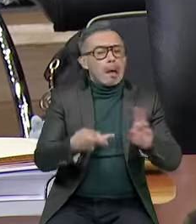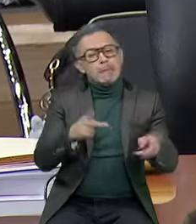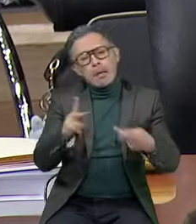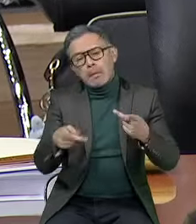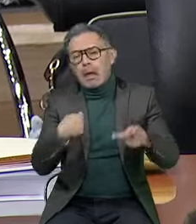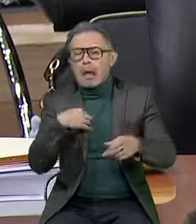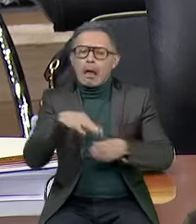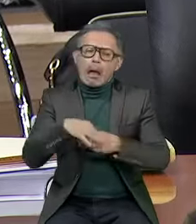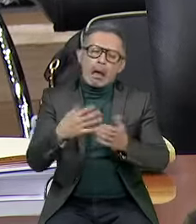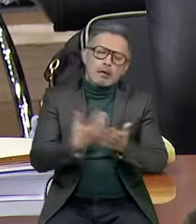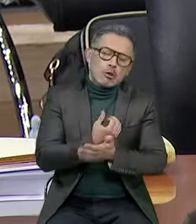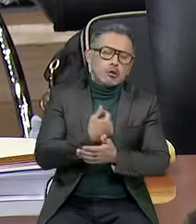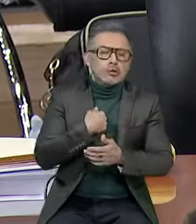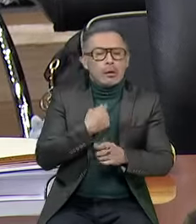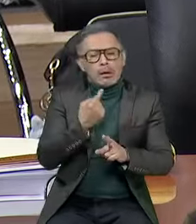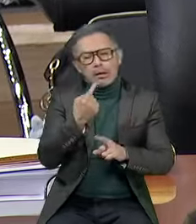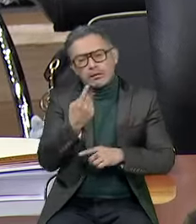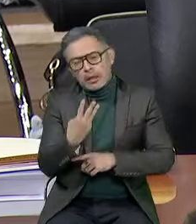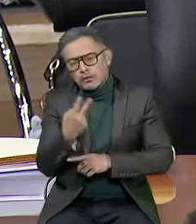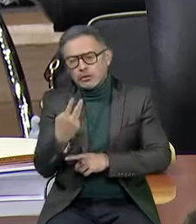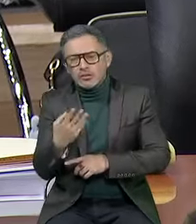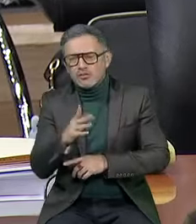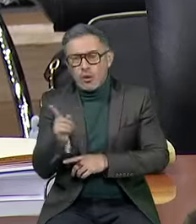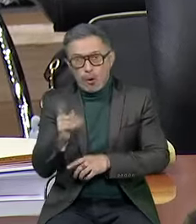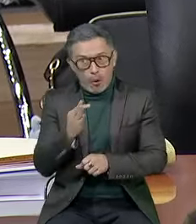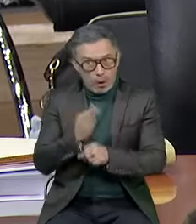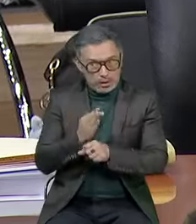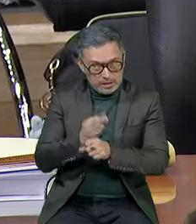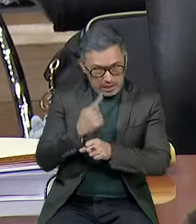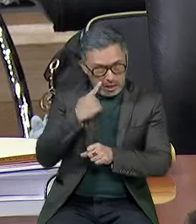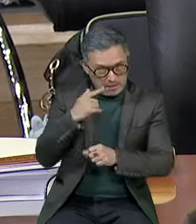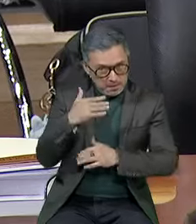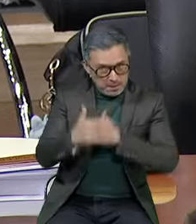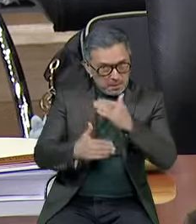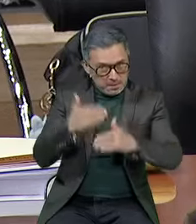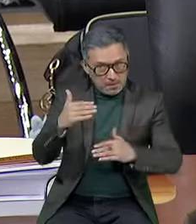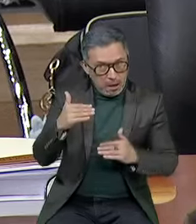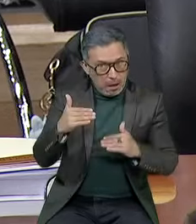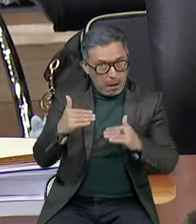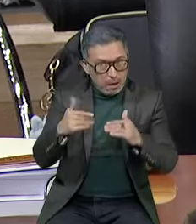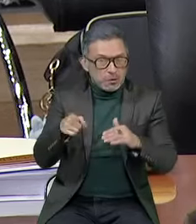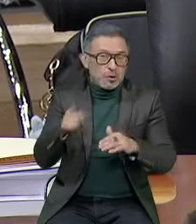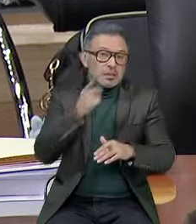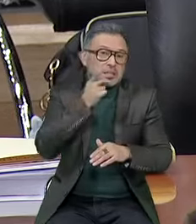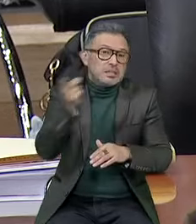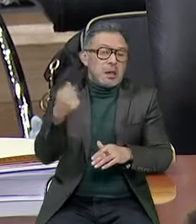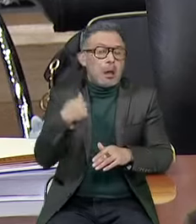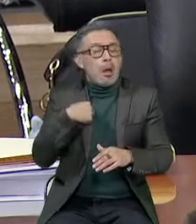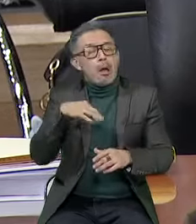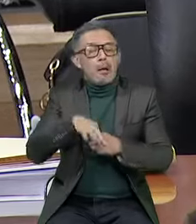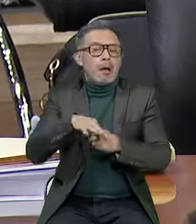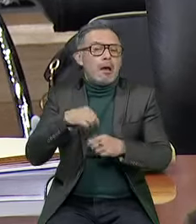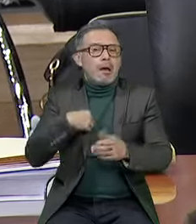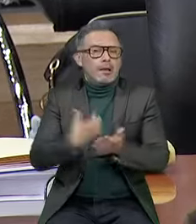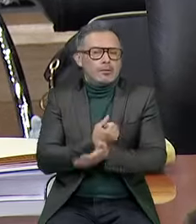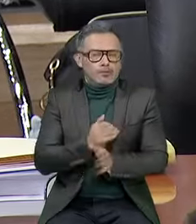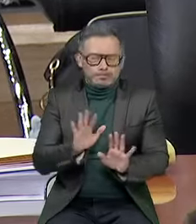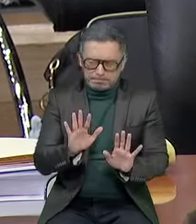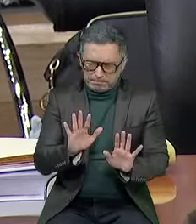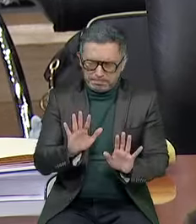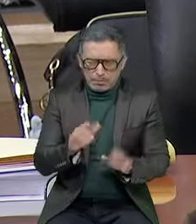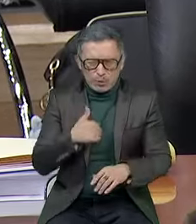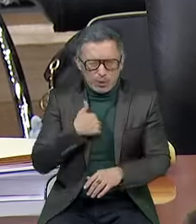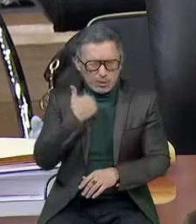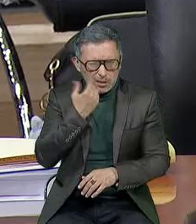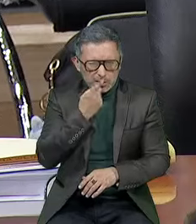alcanzamos los tercios, que yo creo que al paso que vamos los vamos a alcanzar, van a decir que ganar. Yo solo quiero decirles que sí está en su